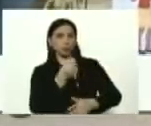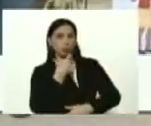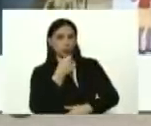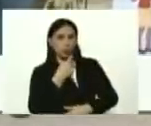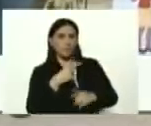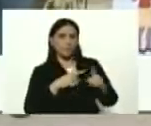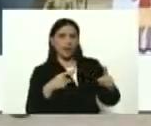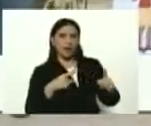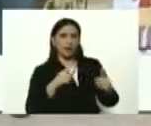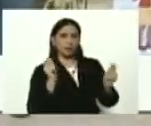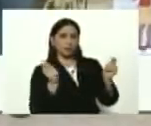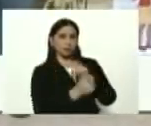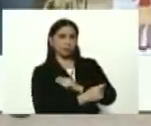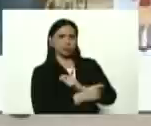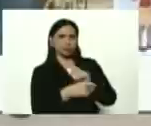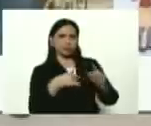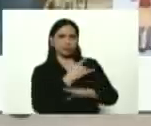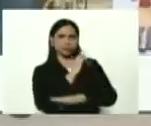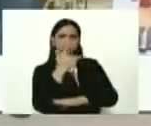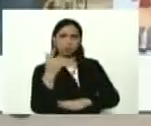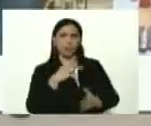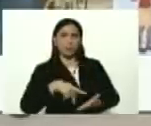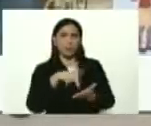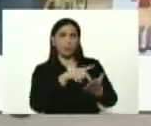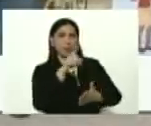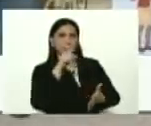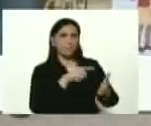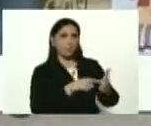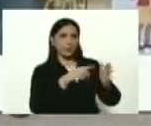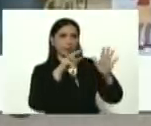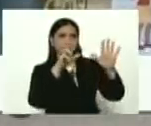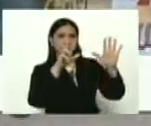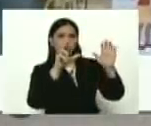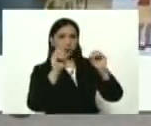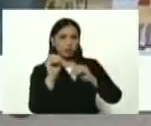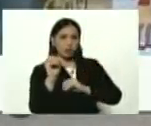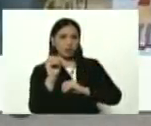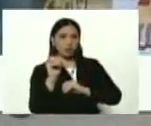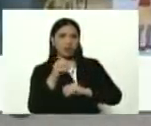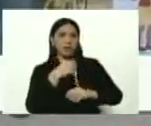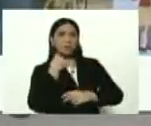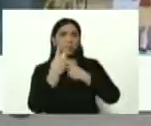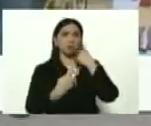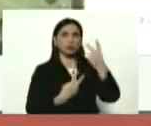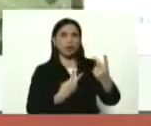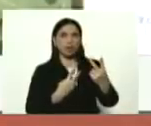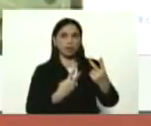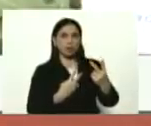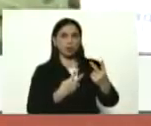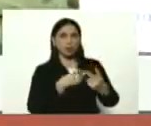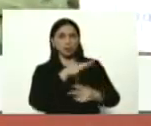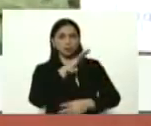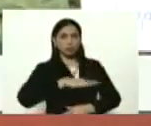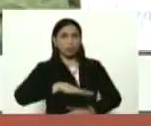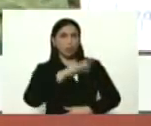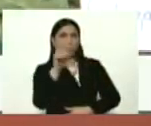medicina tradicional. Participaron 1.080 delegados y delegadas a nivel